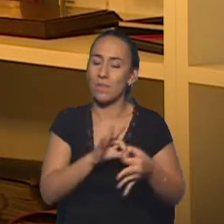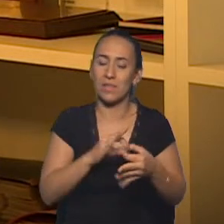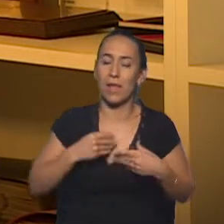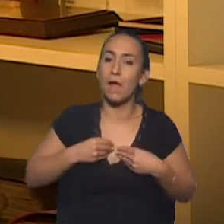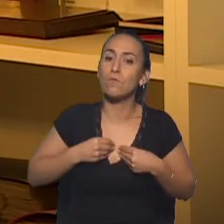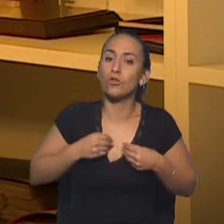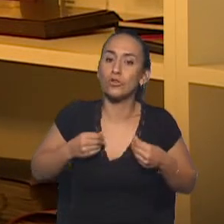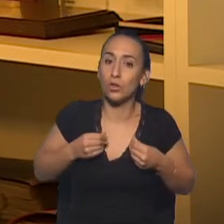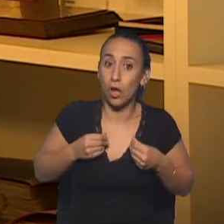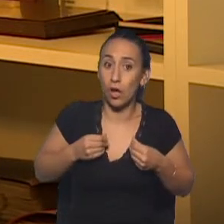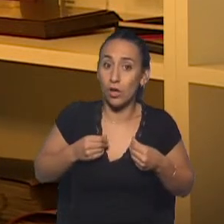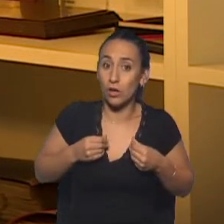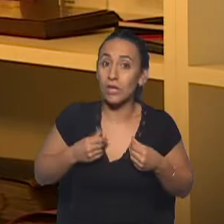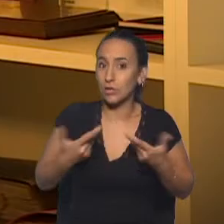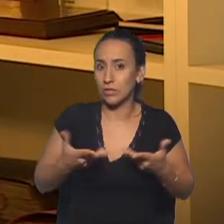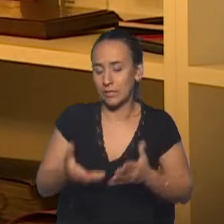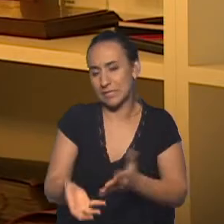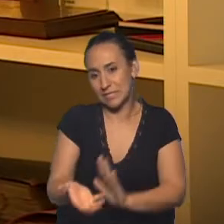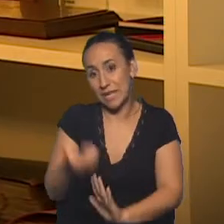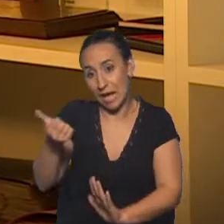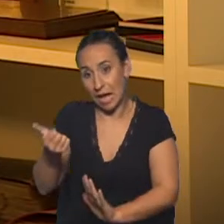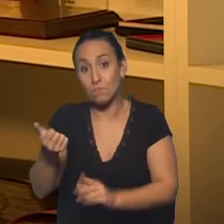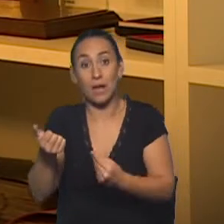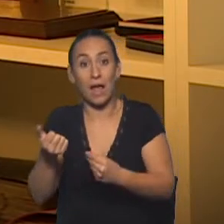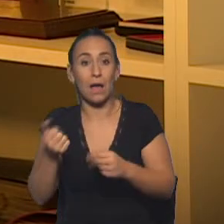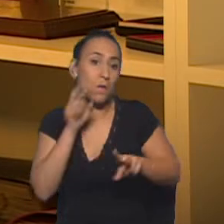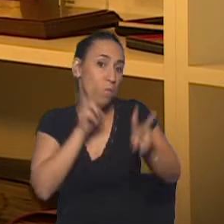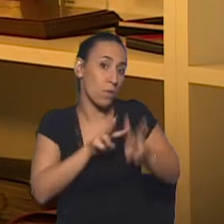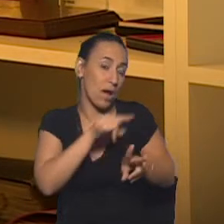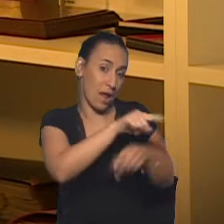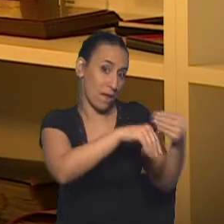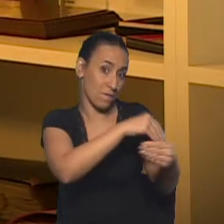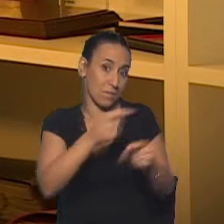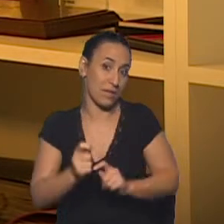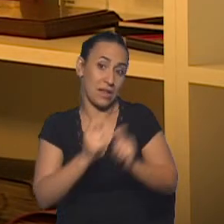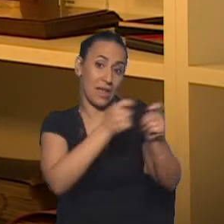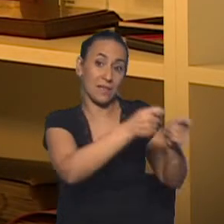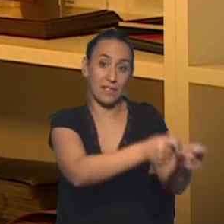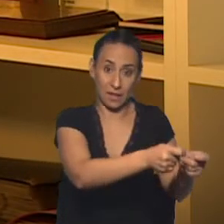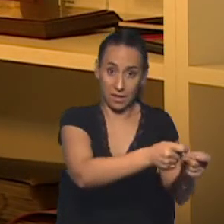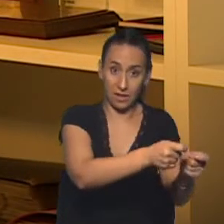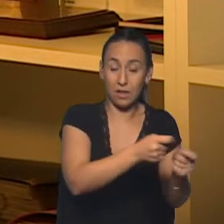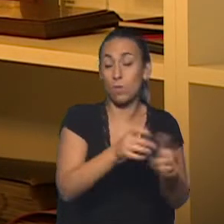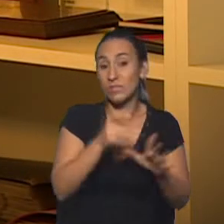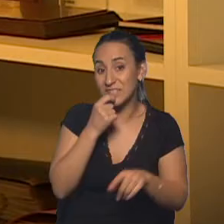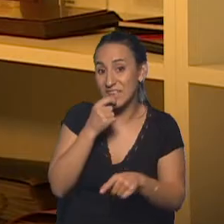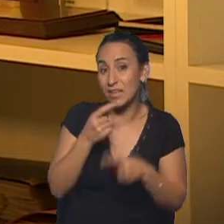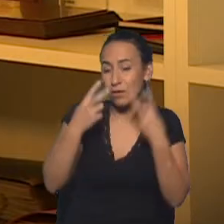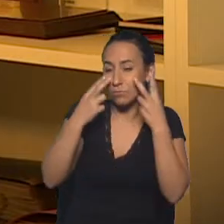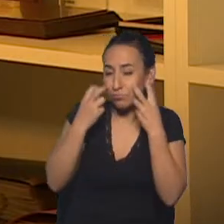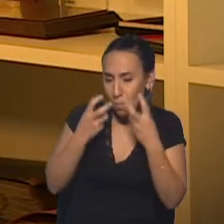o identificatorio, se separaban para poder entregarlo a la familia en el momento de la posible